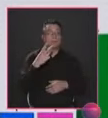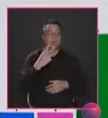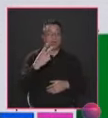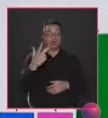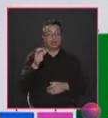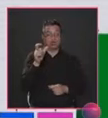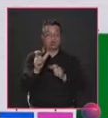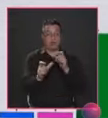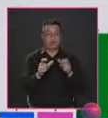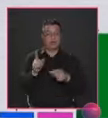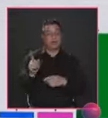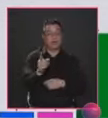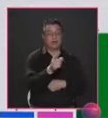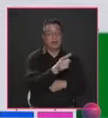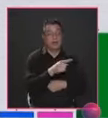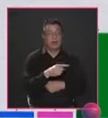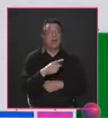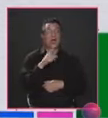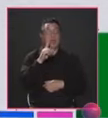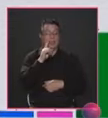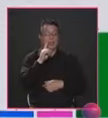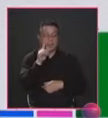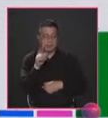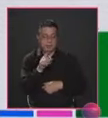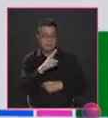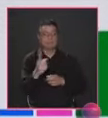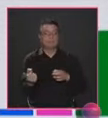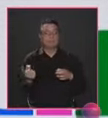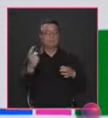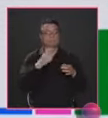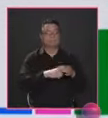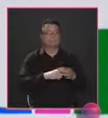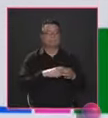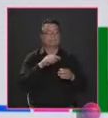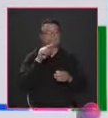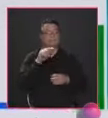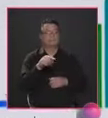28 individuos tenían el